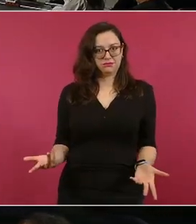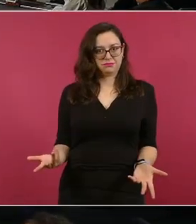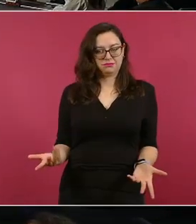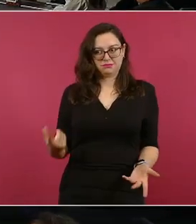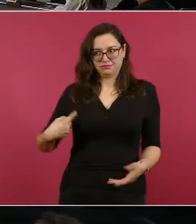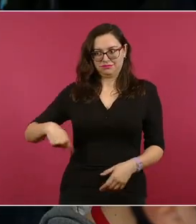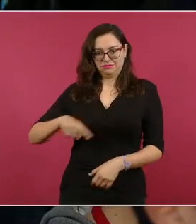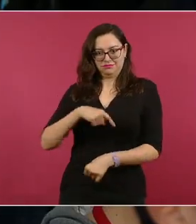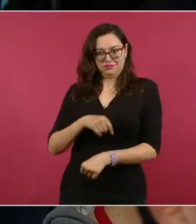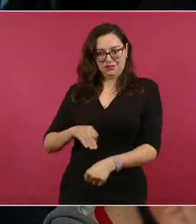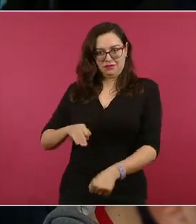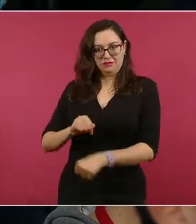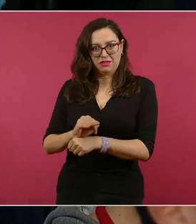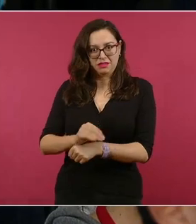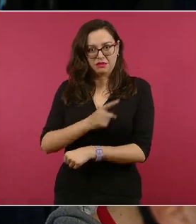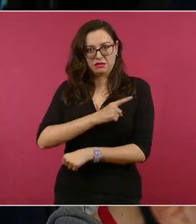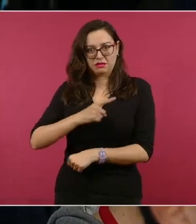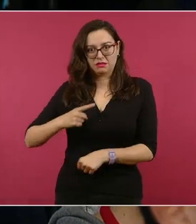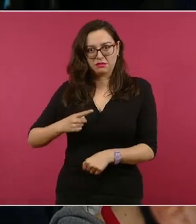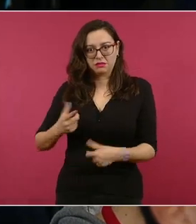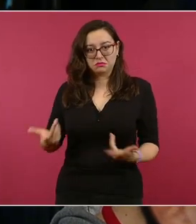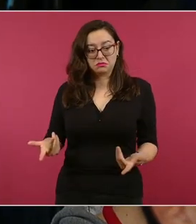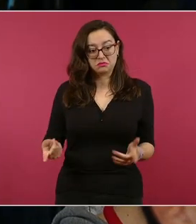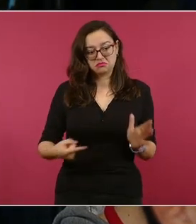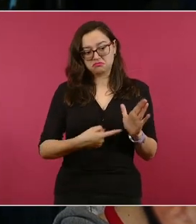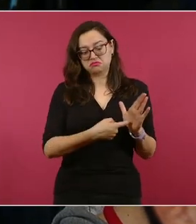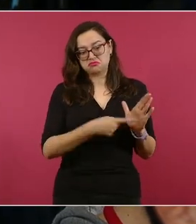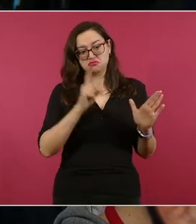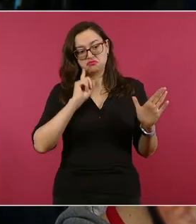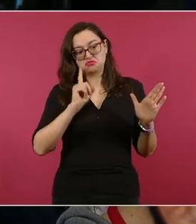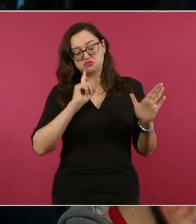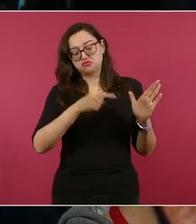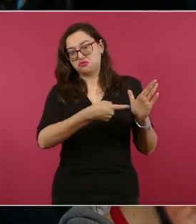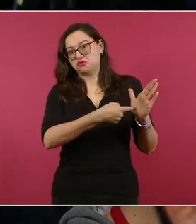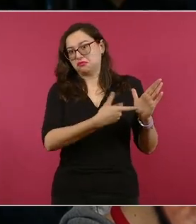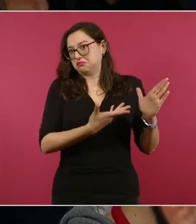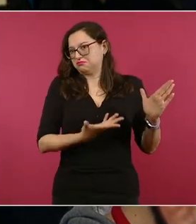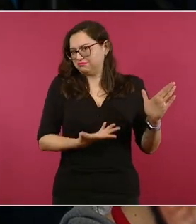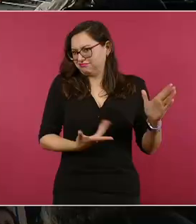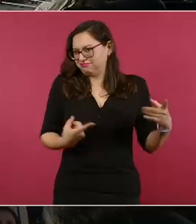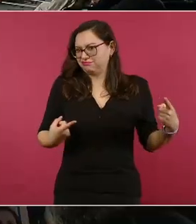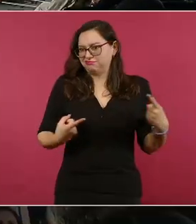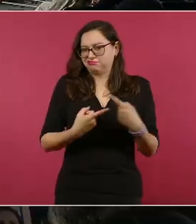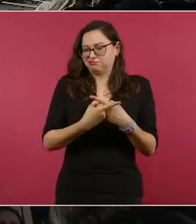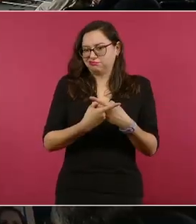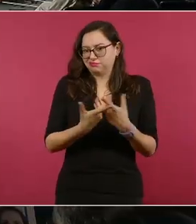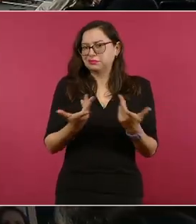tema tan delicado que es, pues, la hermandad de los países. Eso sería mis preguntas. Muchas gracias.